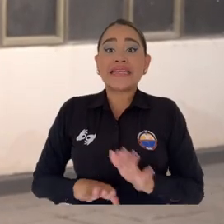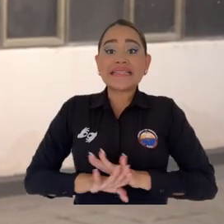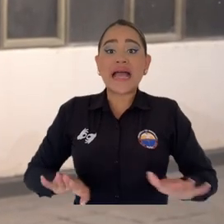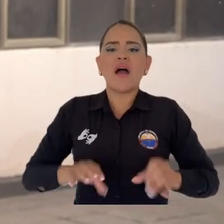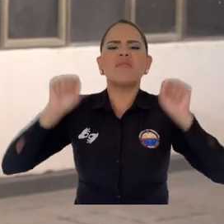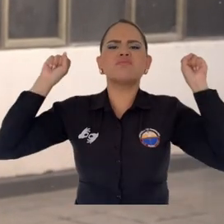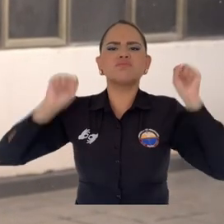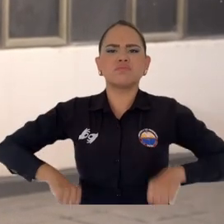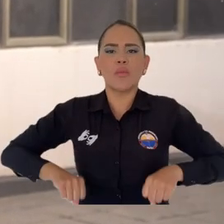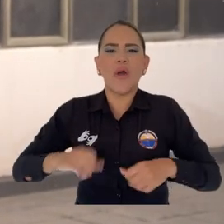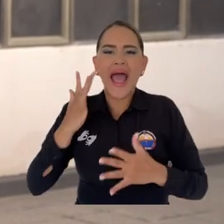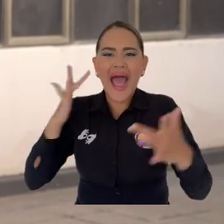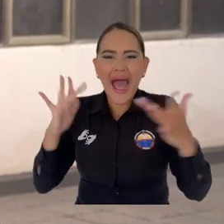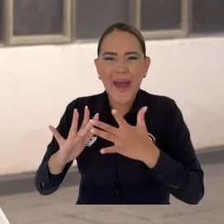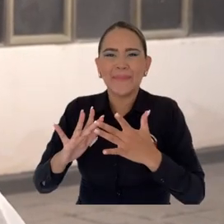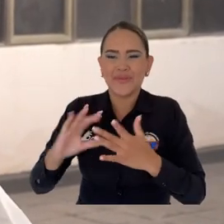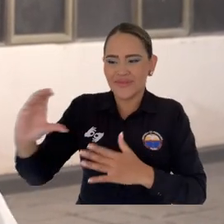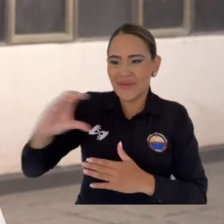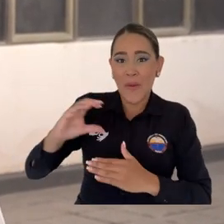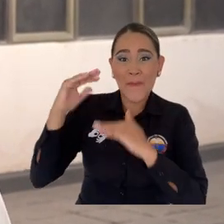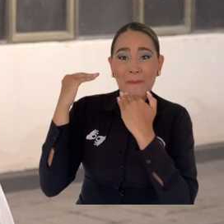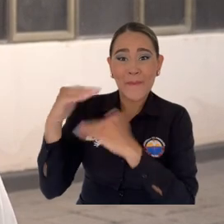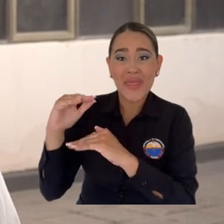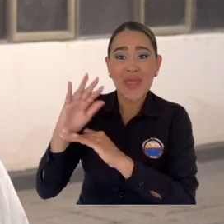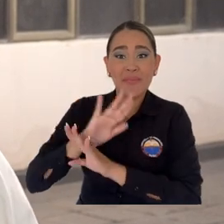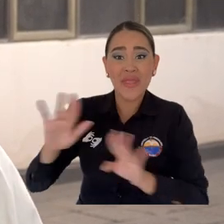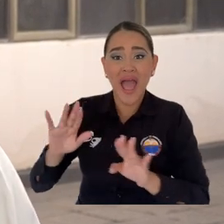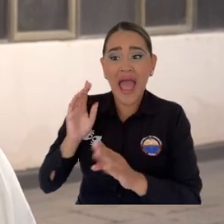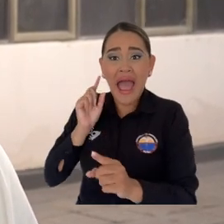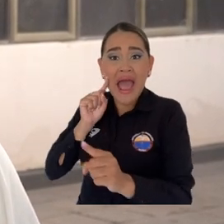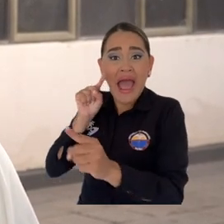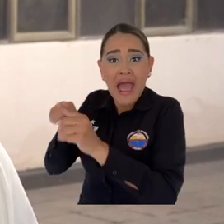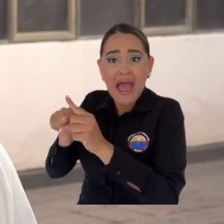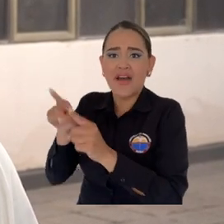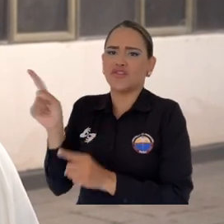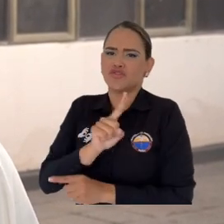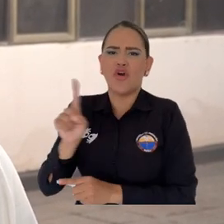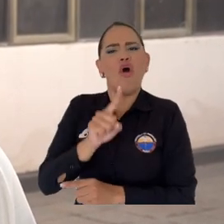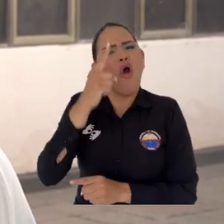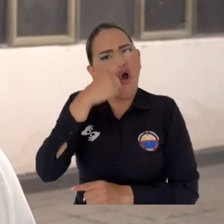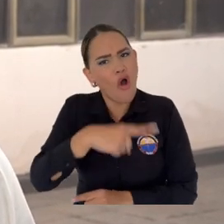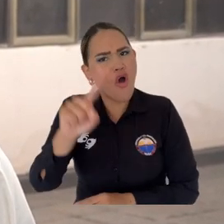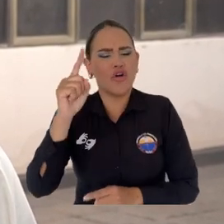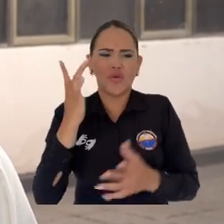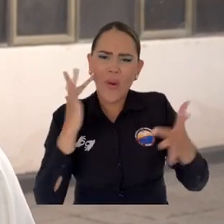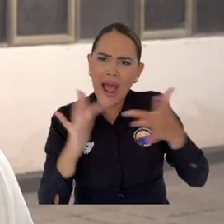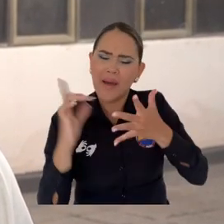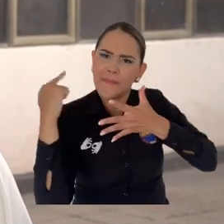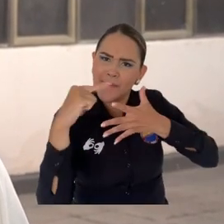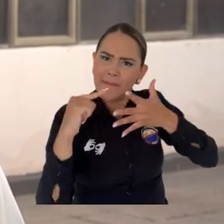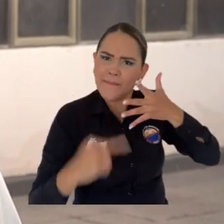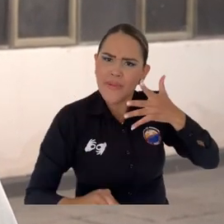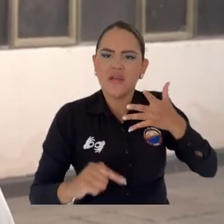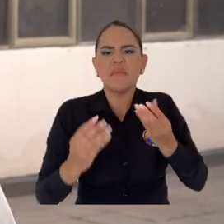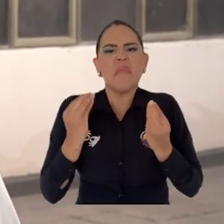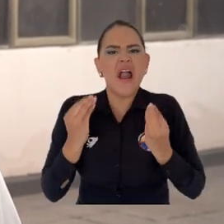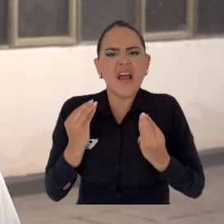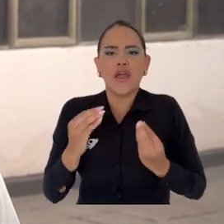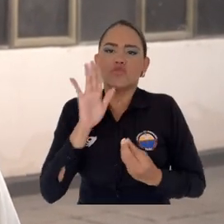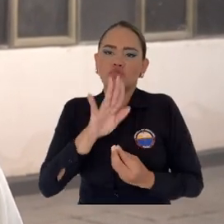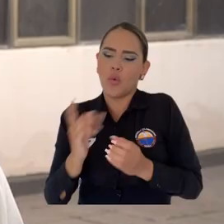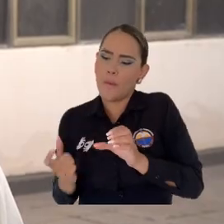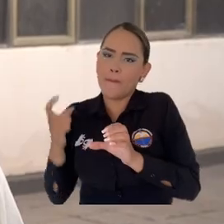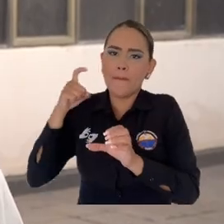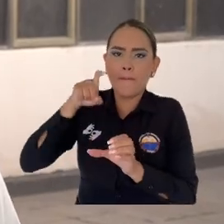ya no fuera de forma o estuviera ligado al salario mínimo, sino de otros criterios o factores para así que las matrículas